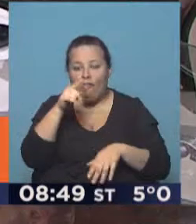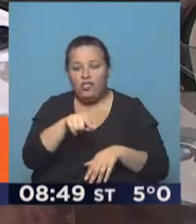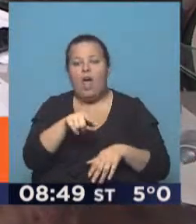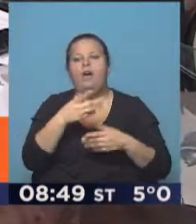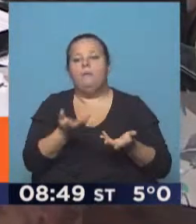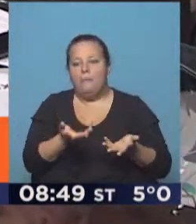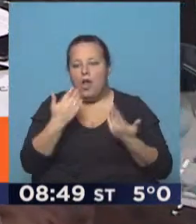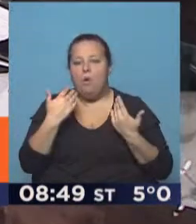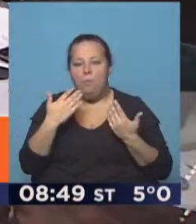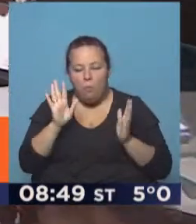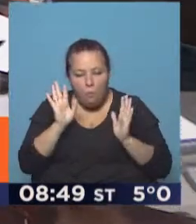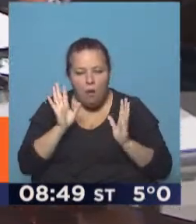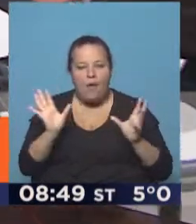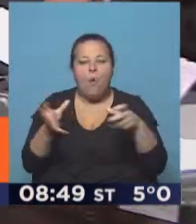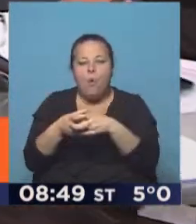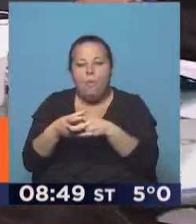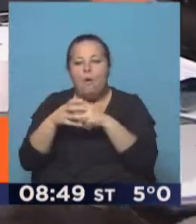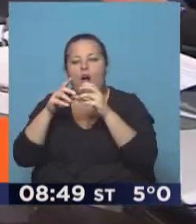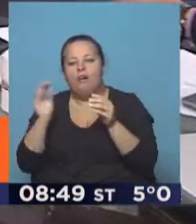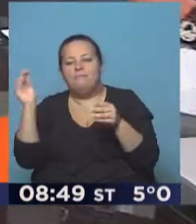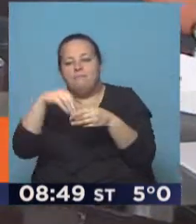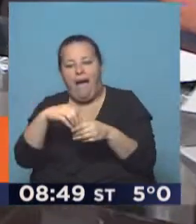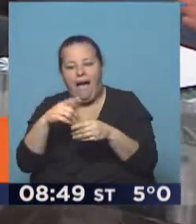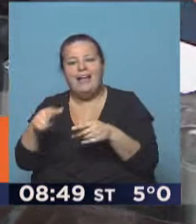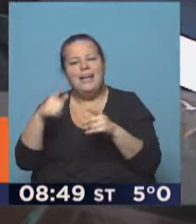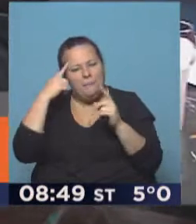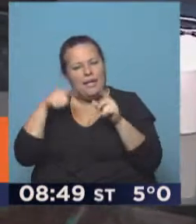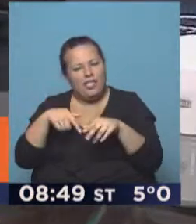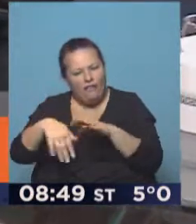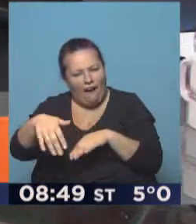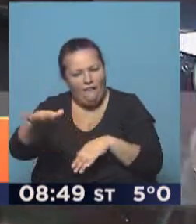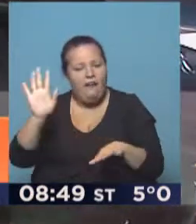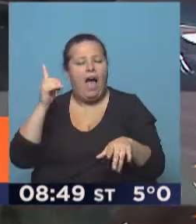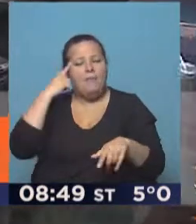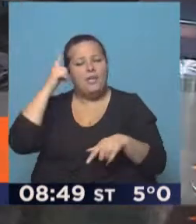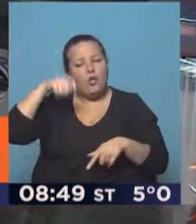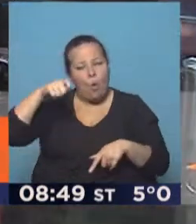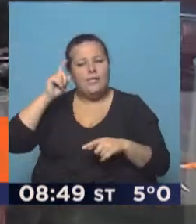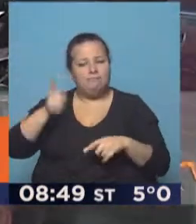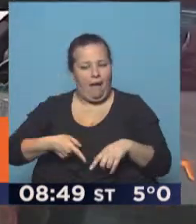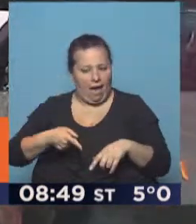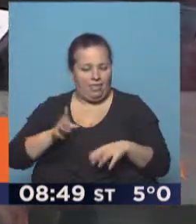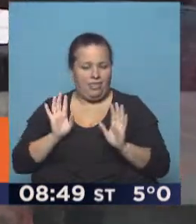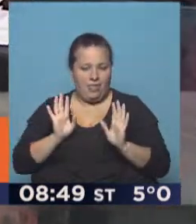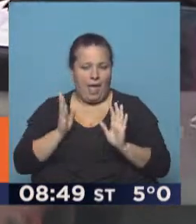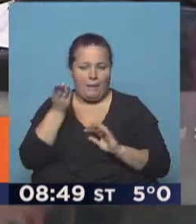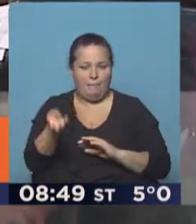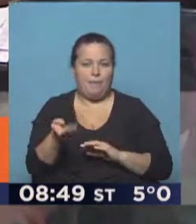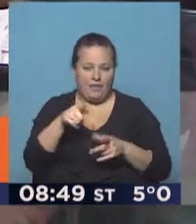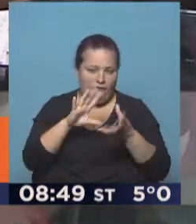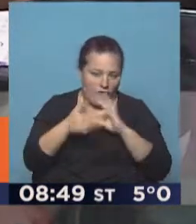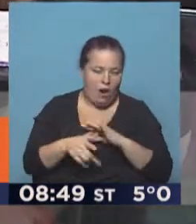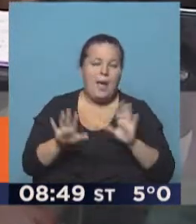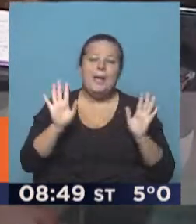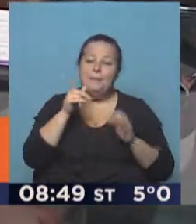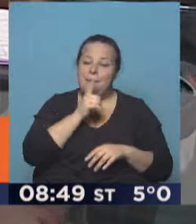podría hacerse un cuerpo de peritos ad hoc, que creo que se está en eso. Creo que la Corte ha dispuesto algo por el estilo,